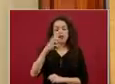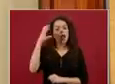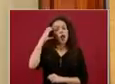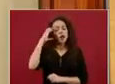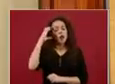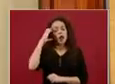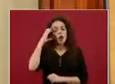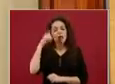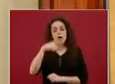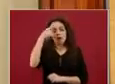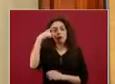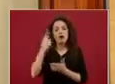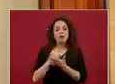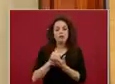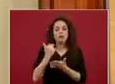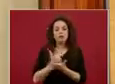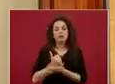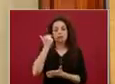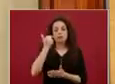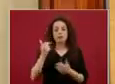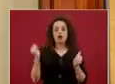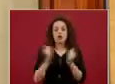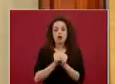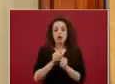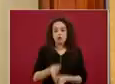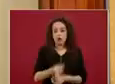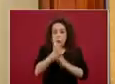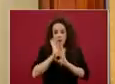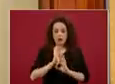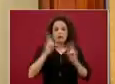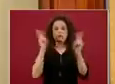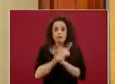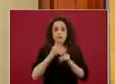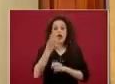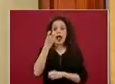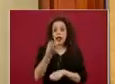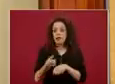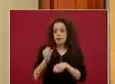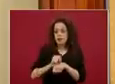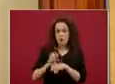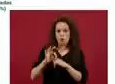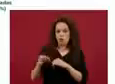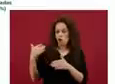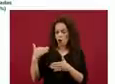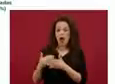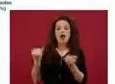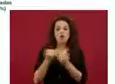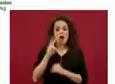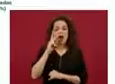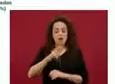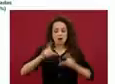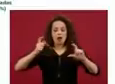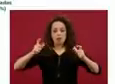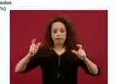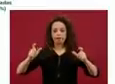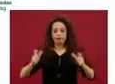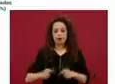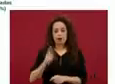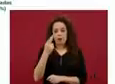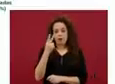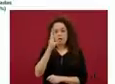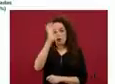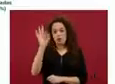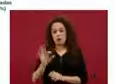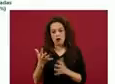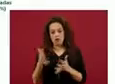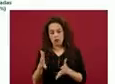de la enfermedad, estas también han estado reduciéndose en las últimas semanas, 25% la media